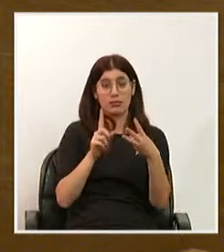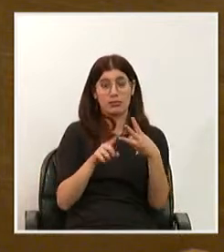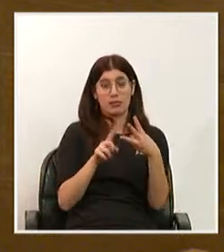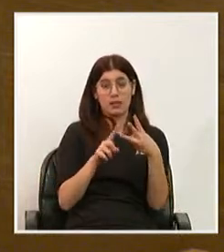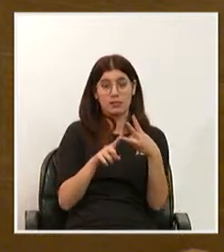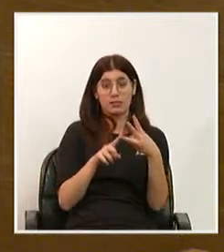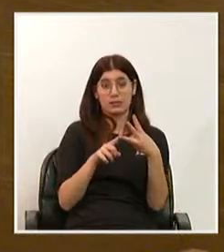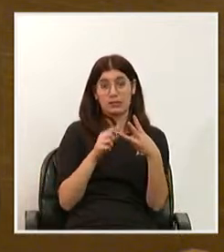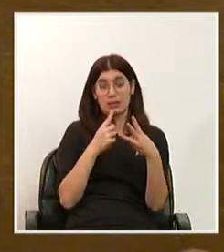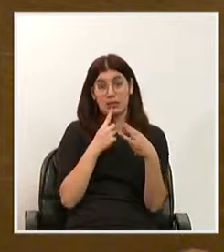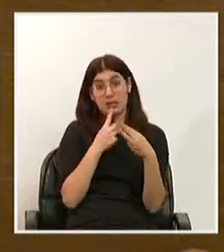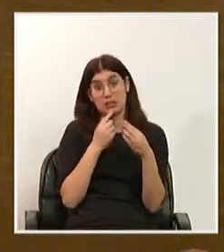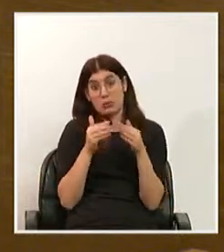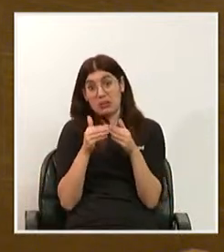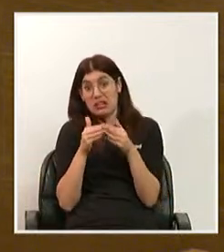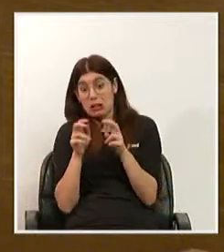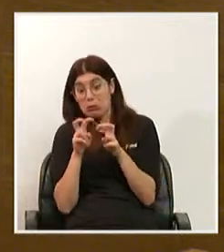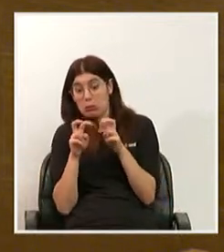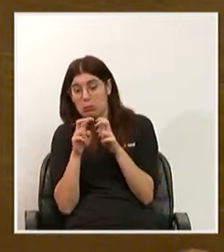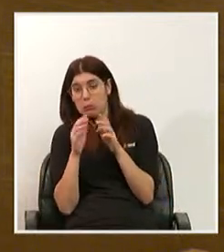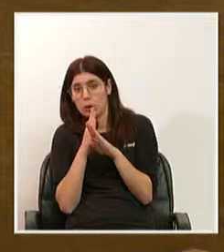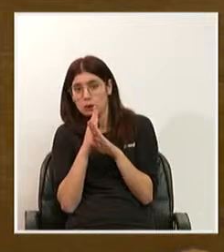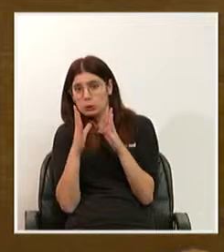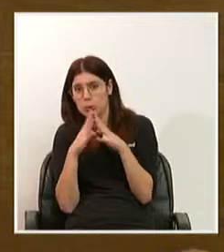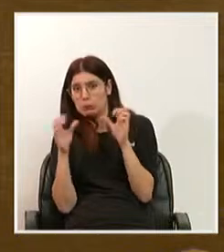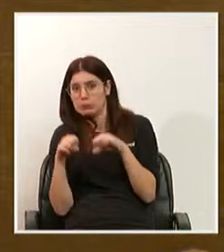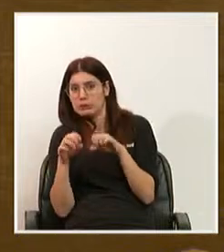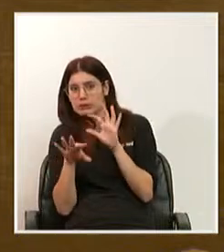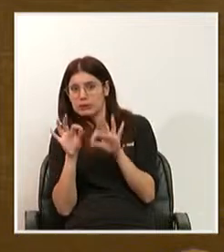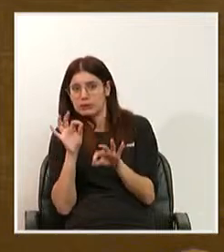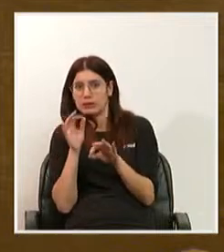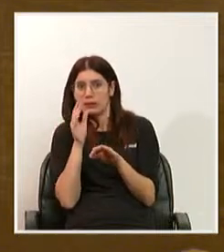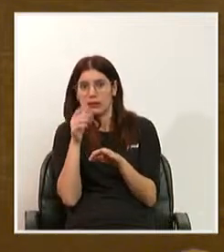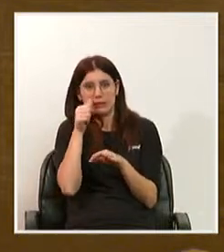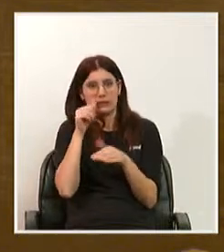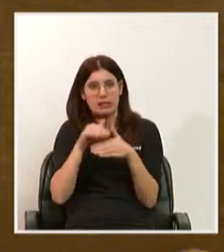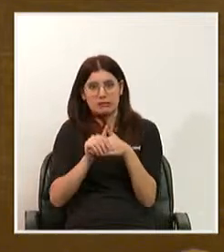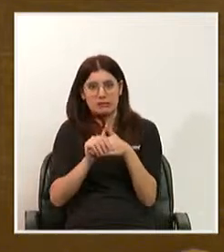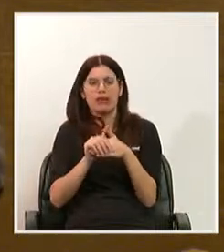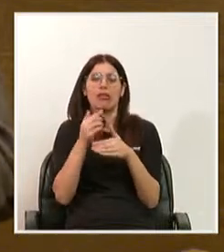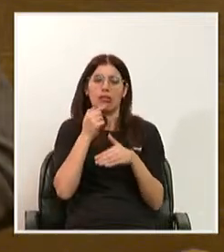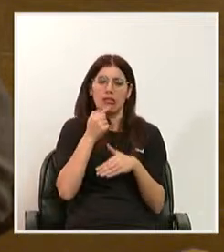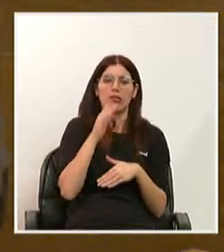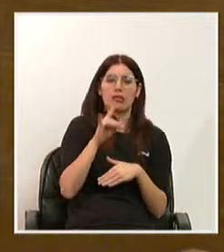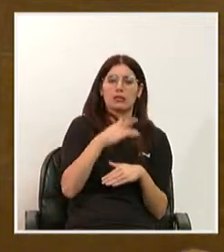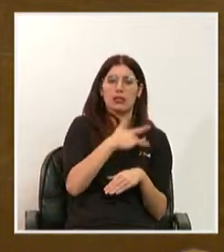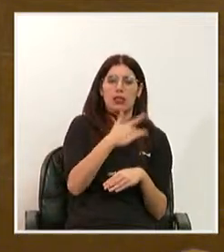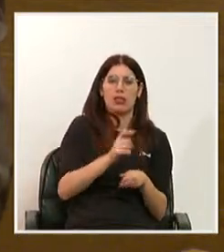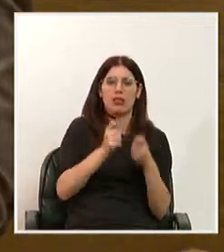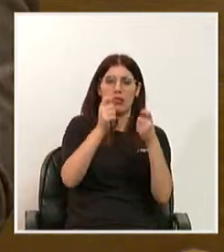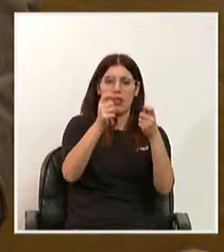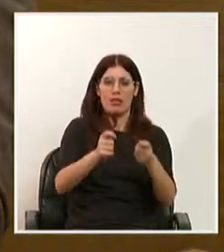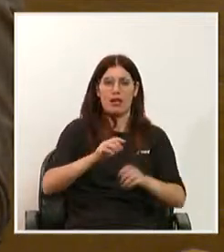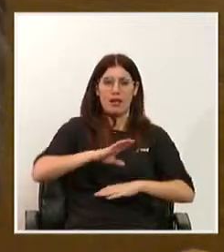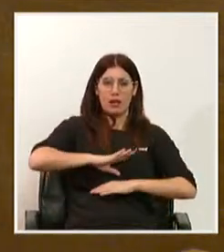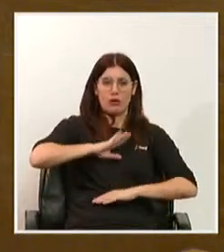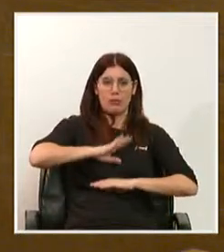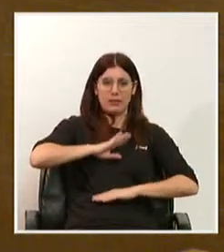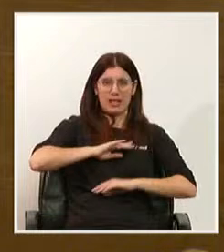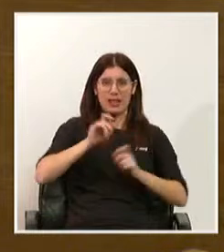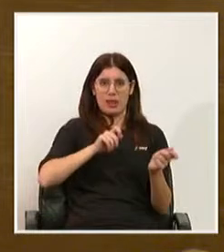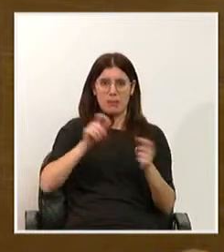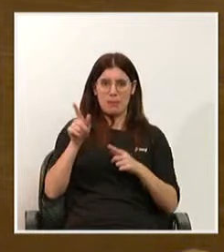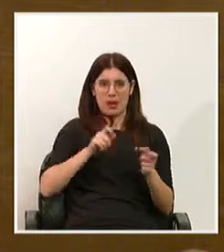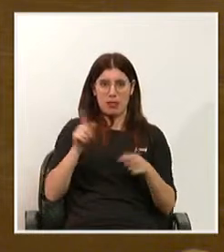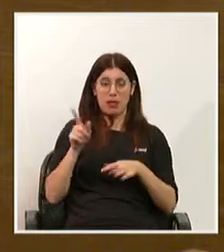oscuro del senado se decidió también en una preton de Sánchez ceder entregar la competencia de inmigración para